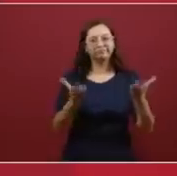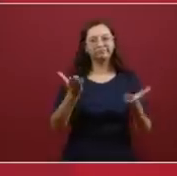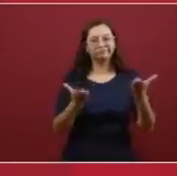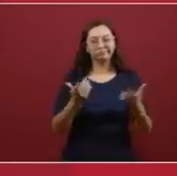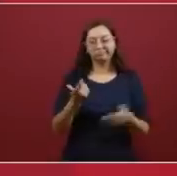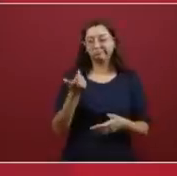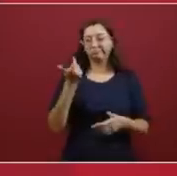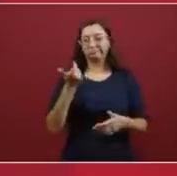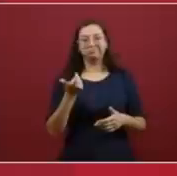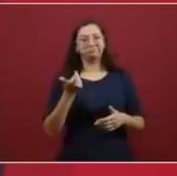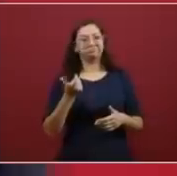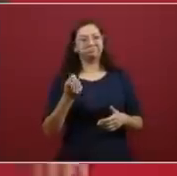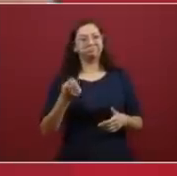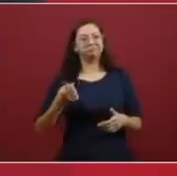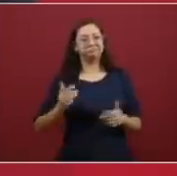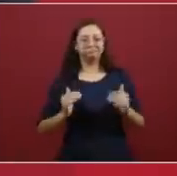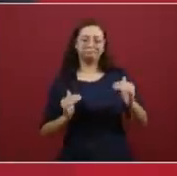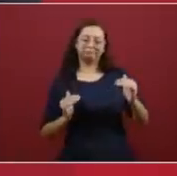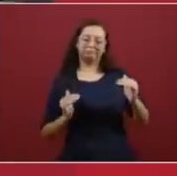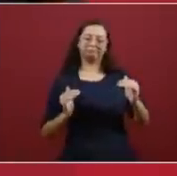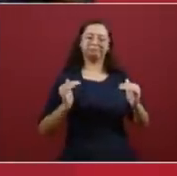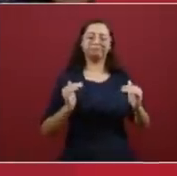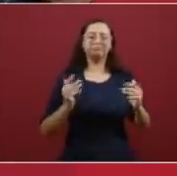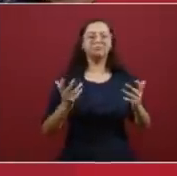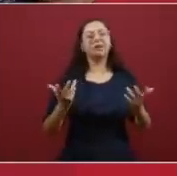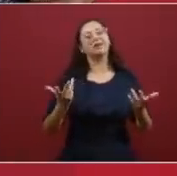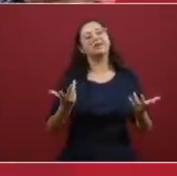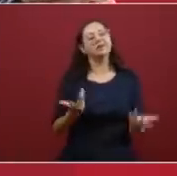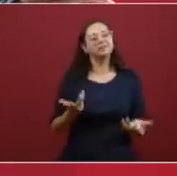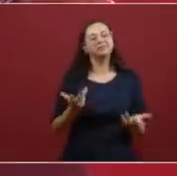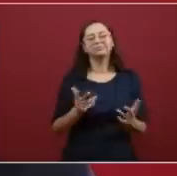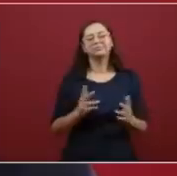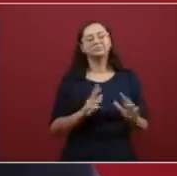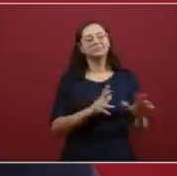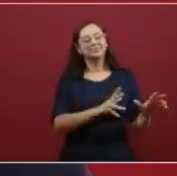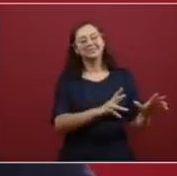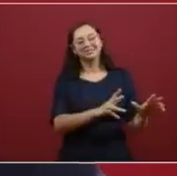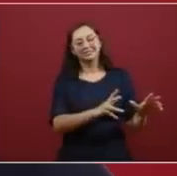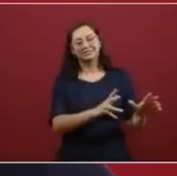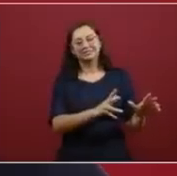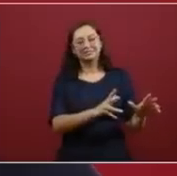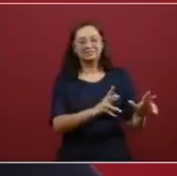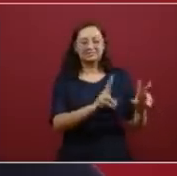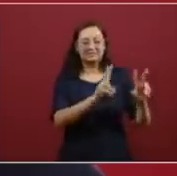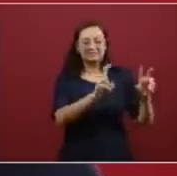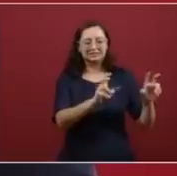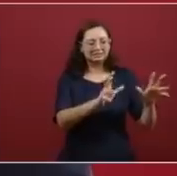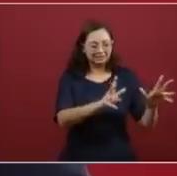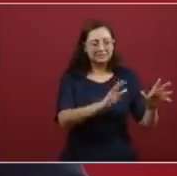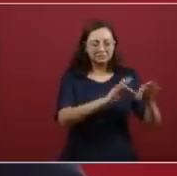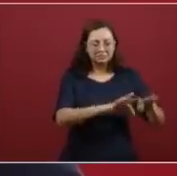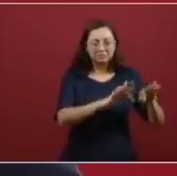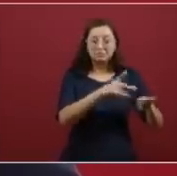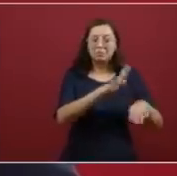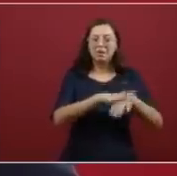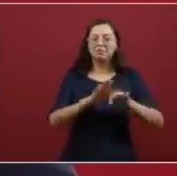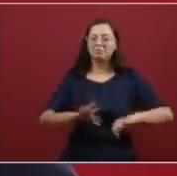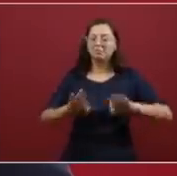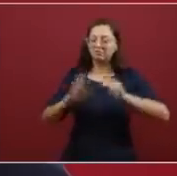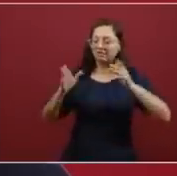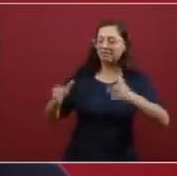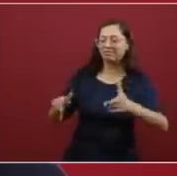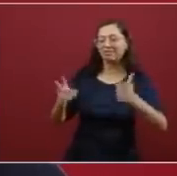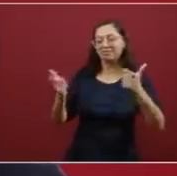nuestro peso. Entonces, nos importa mucho esto, que haya estabilidad